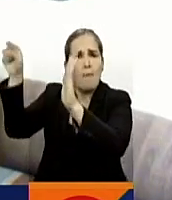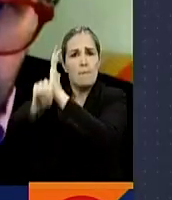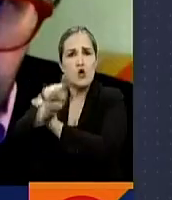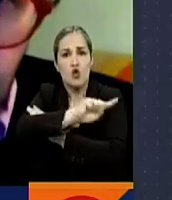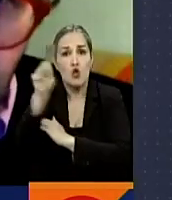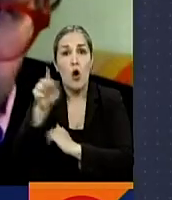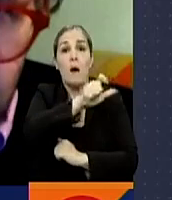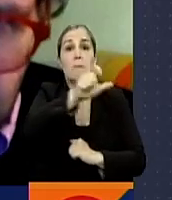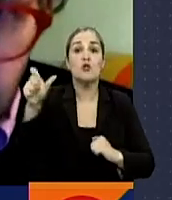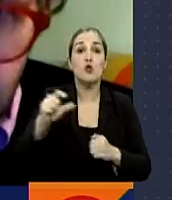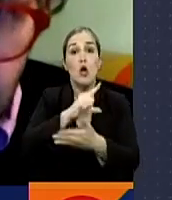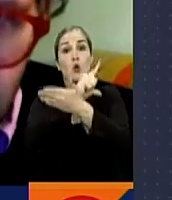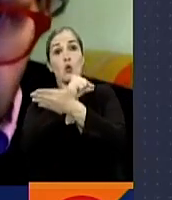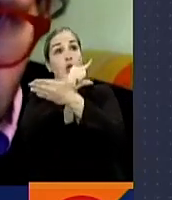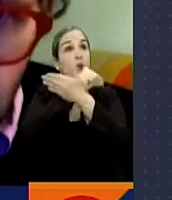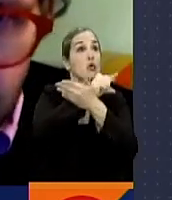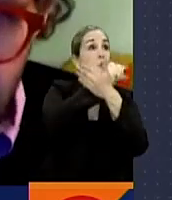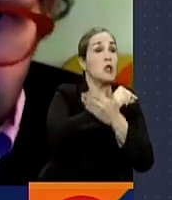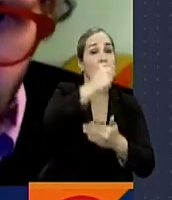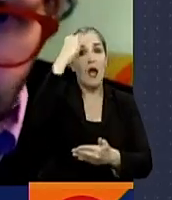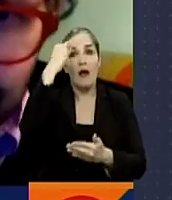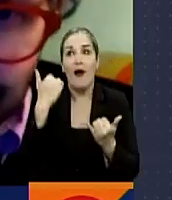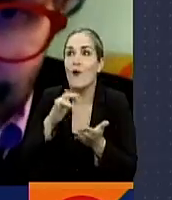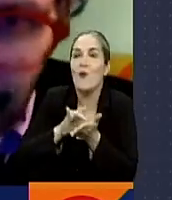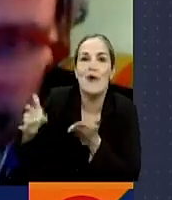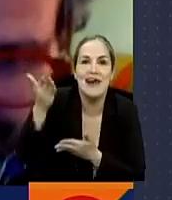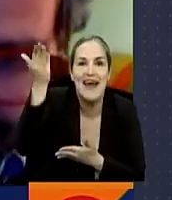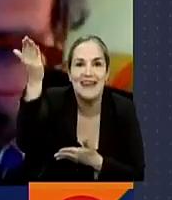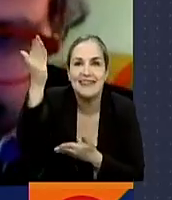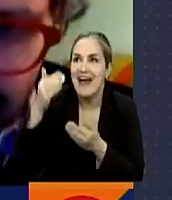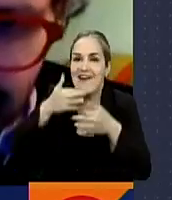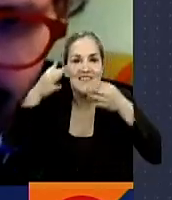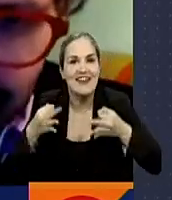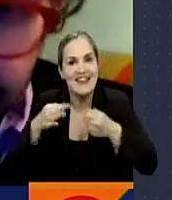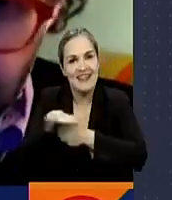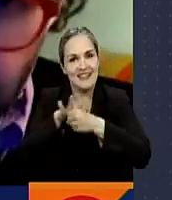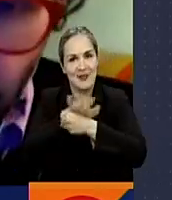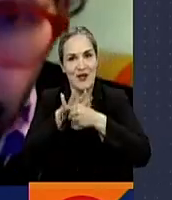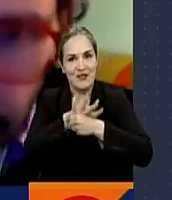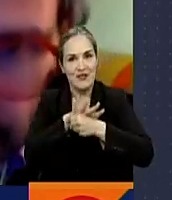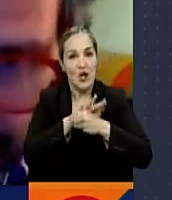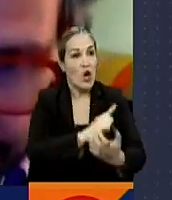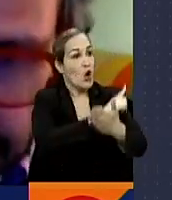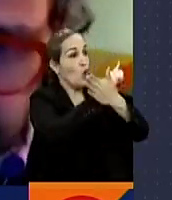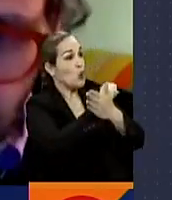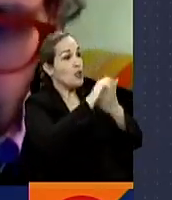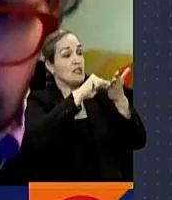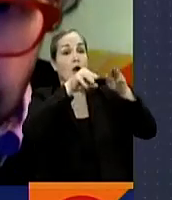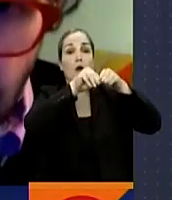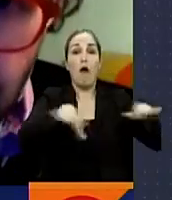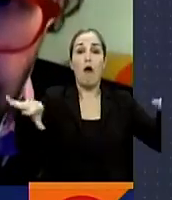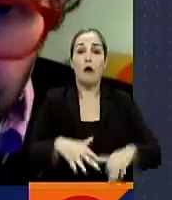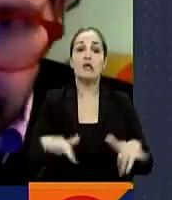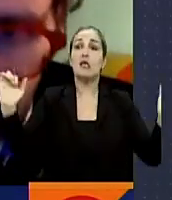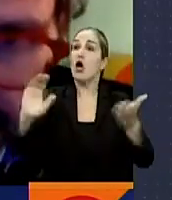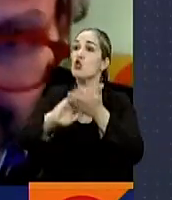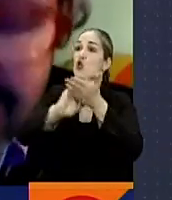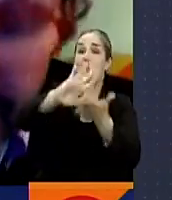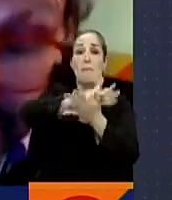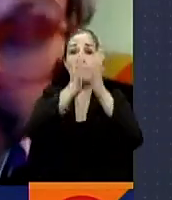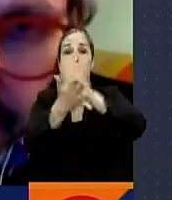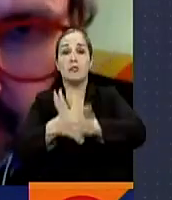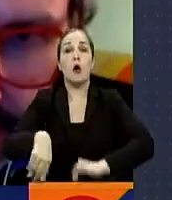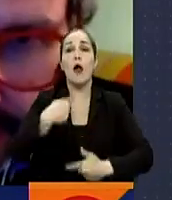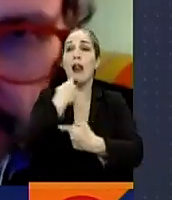hay que recordarle Pues que estamos en una situación de urgencia Esto no se soluciona eh con comunicados esto no se soluciona con notas